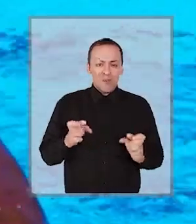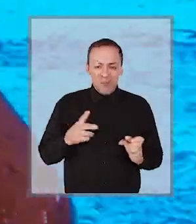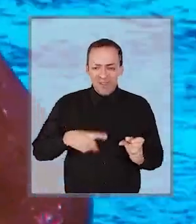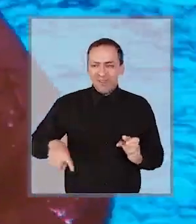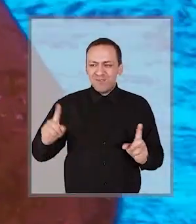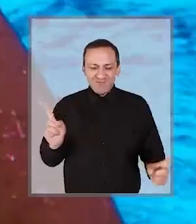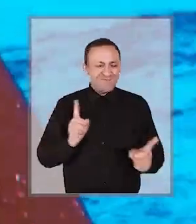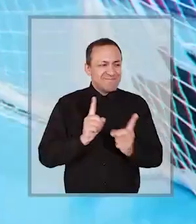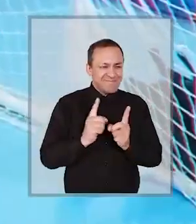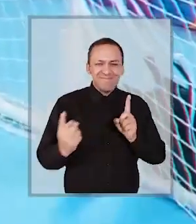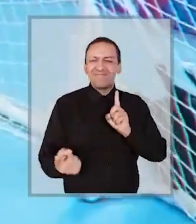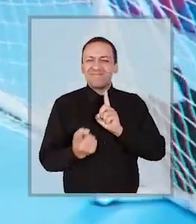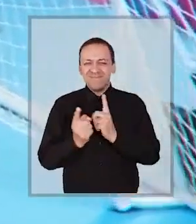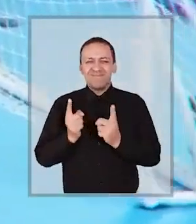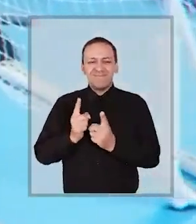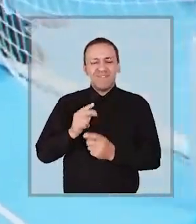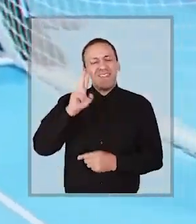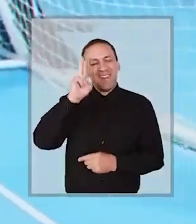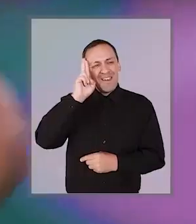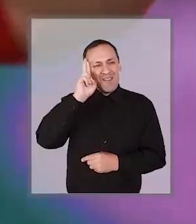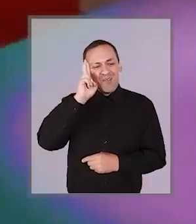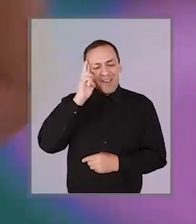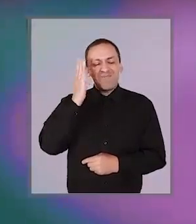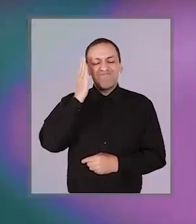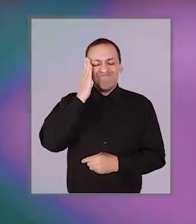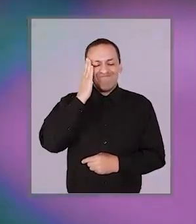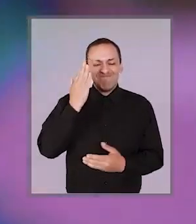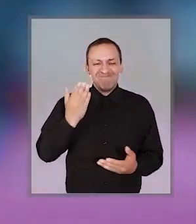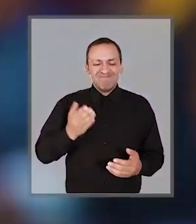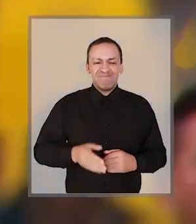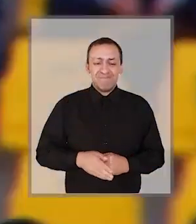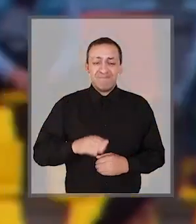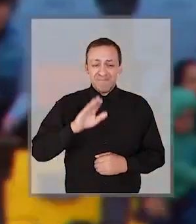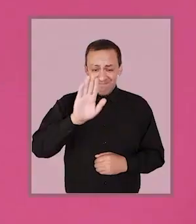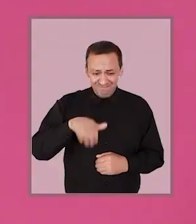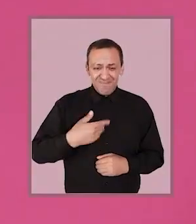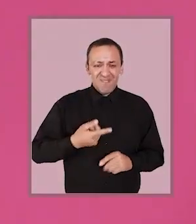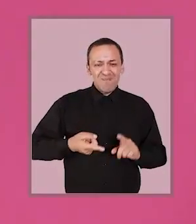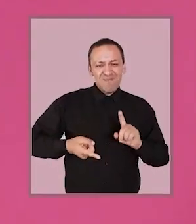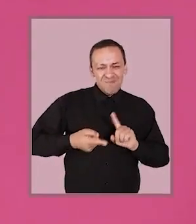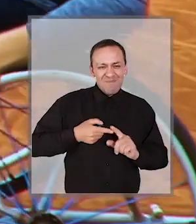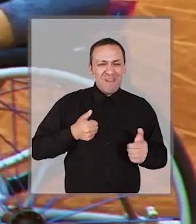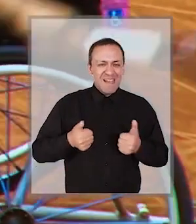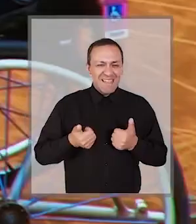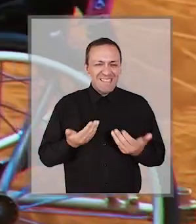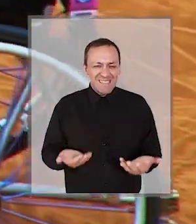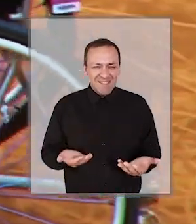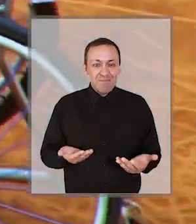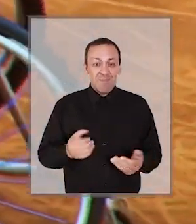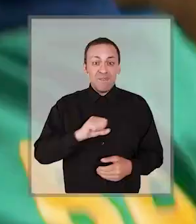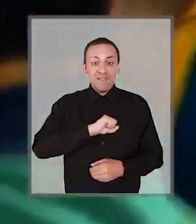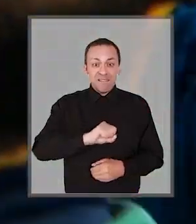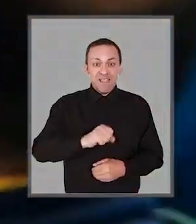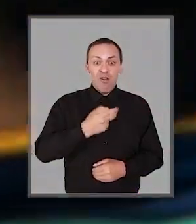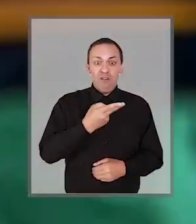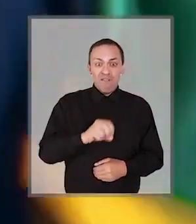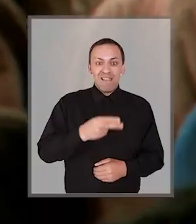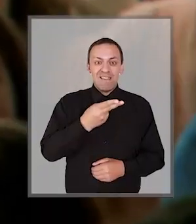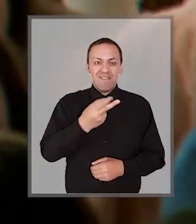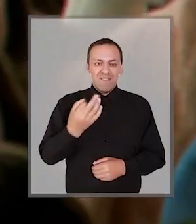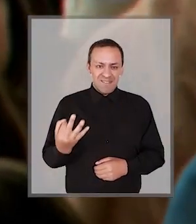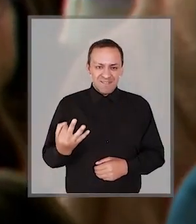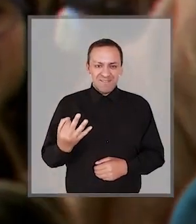Los Juegos son una oportunidad para encontrarnos y dejar recuerdo memorable. Sé parte de estos